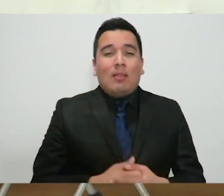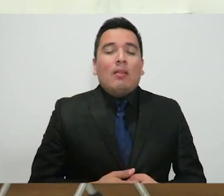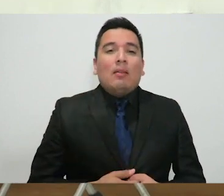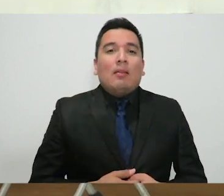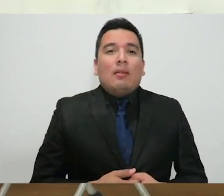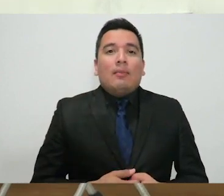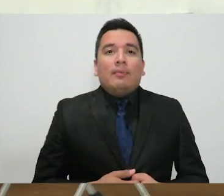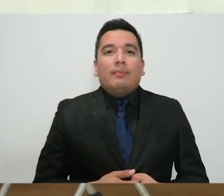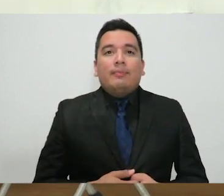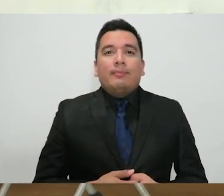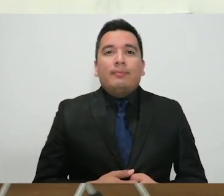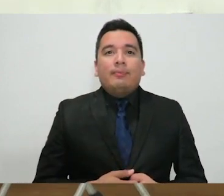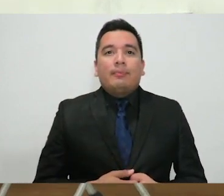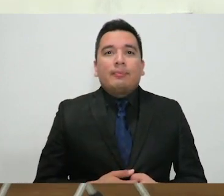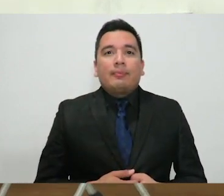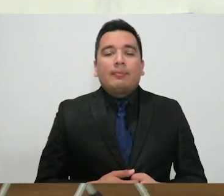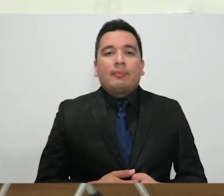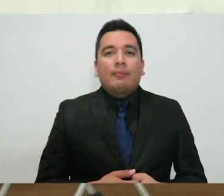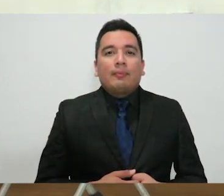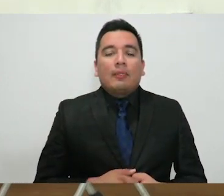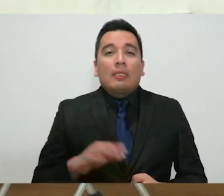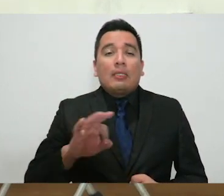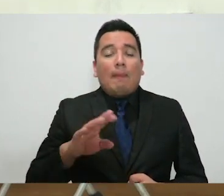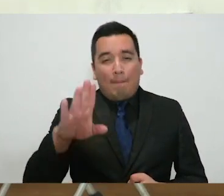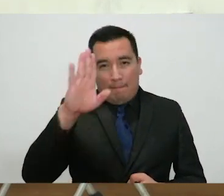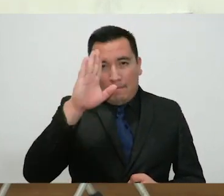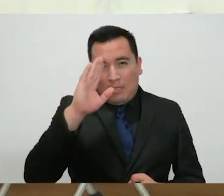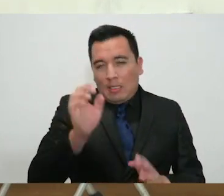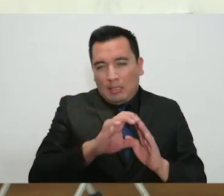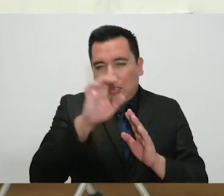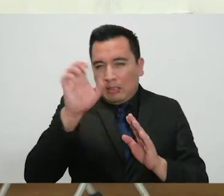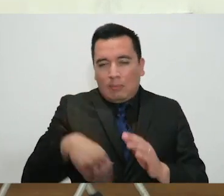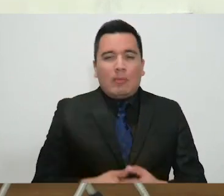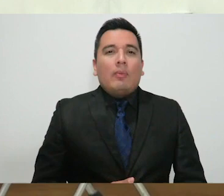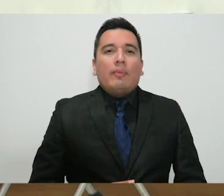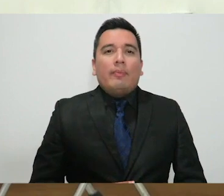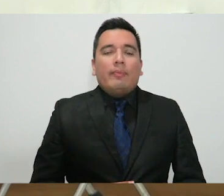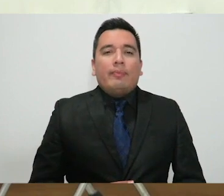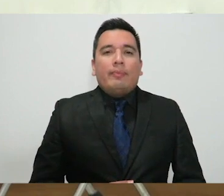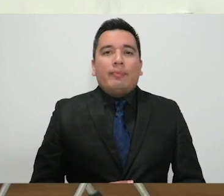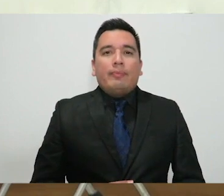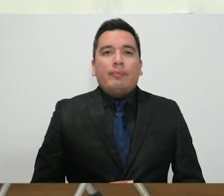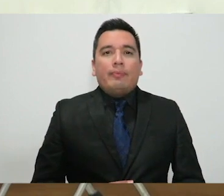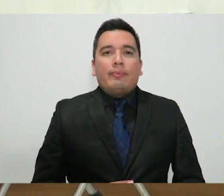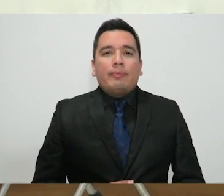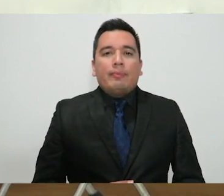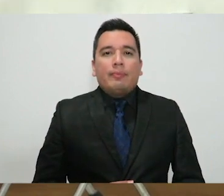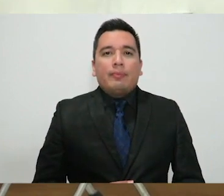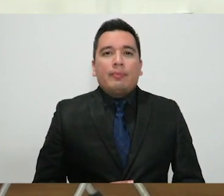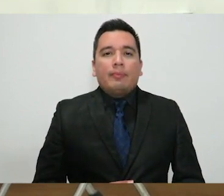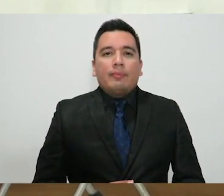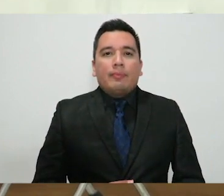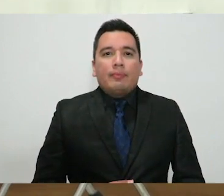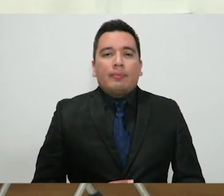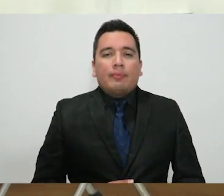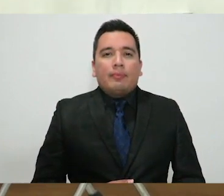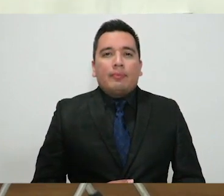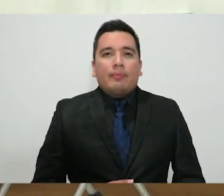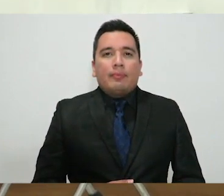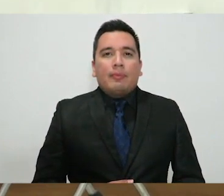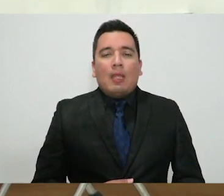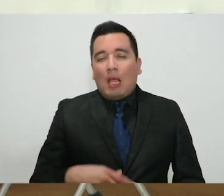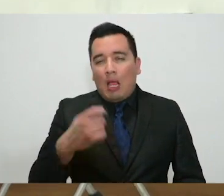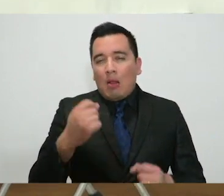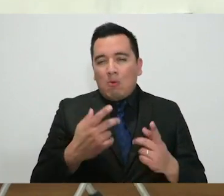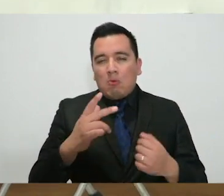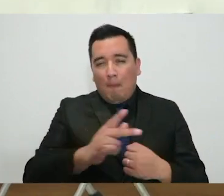nada es en pensar, por ejemplo, que quienes